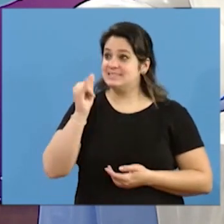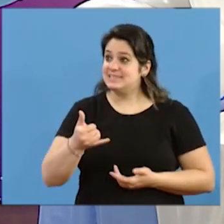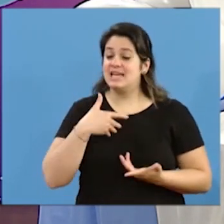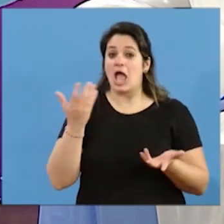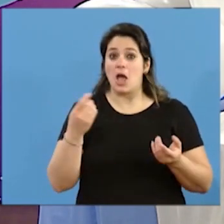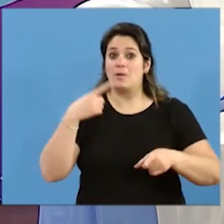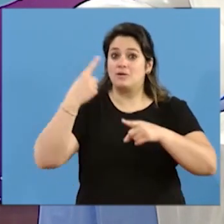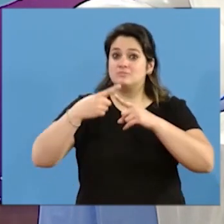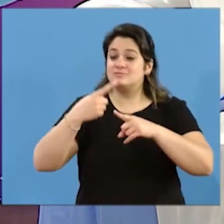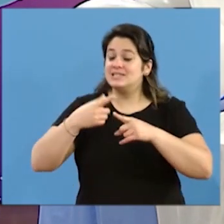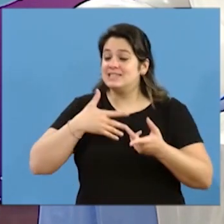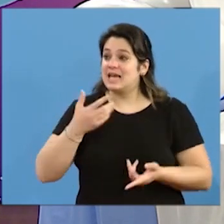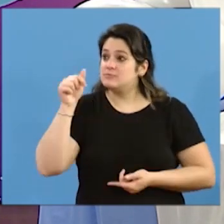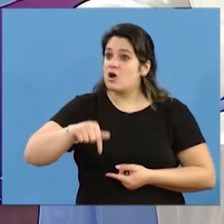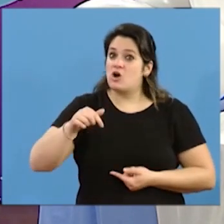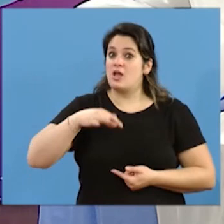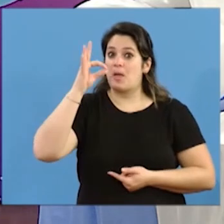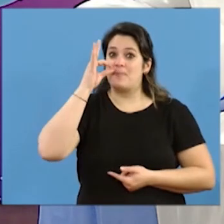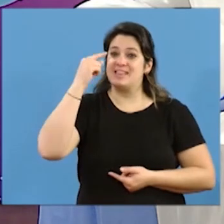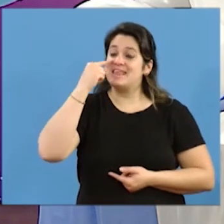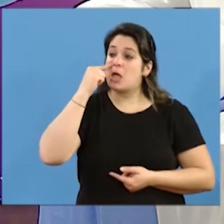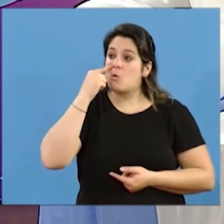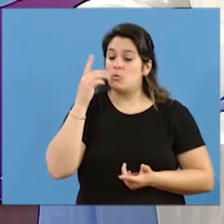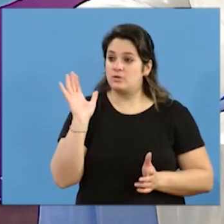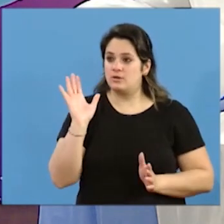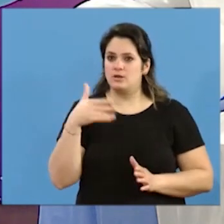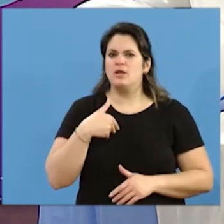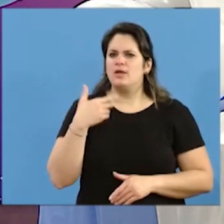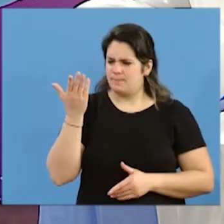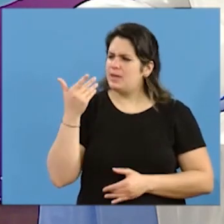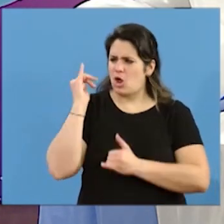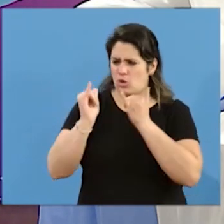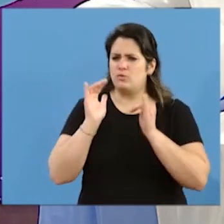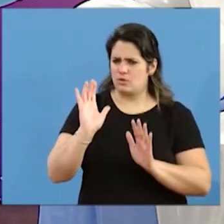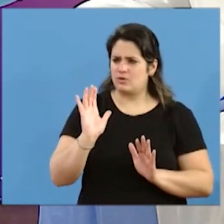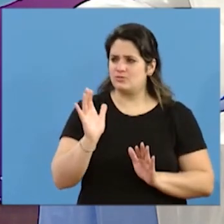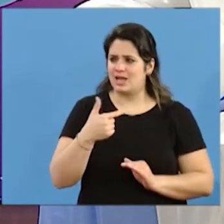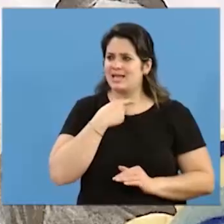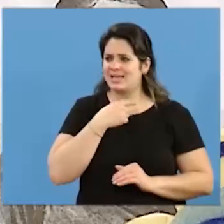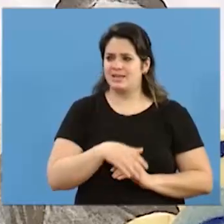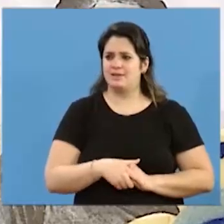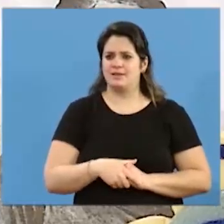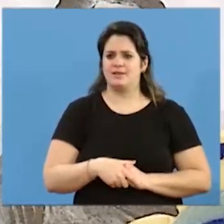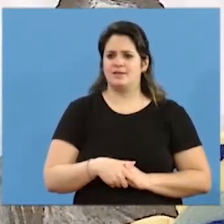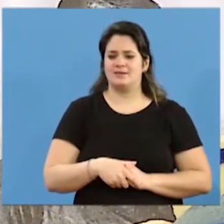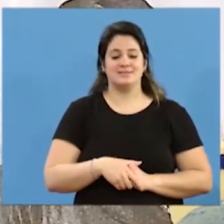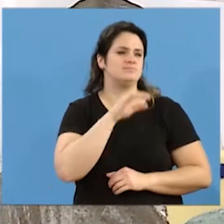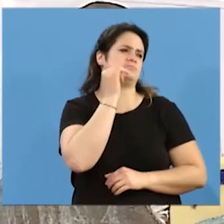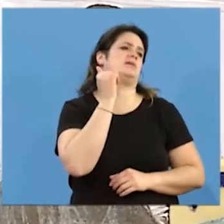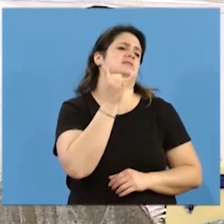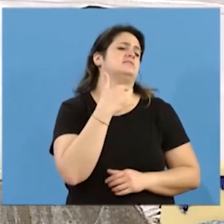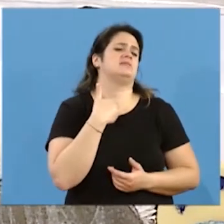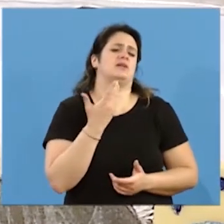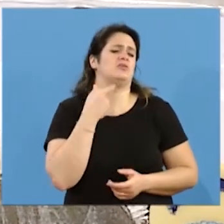eso festejamos hoy día el 20 de junio, pero yo te lo voy a contar, ¿querés? Sí, Abu, yo